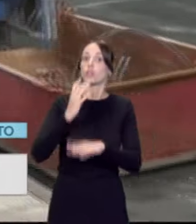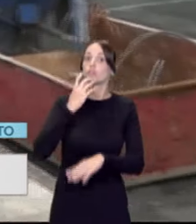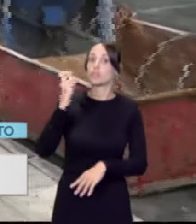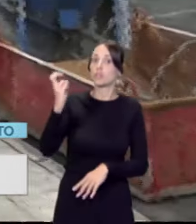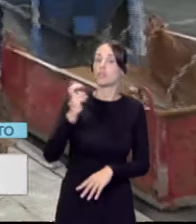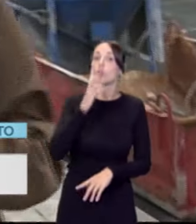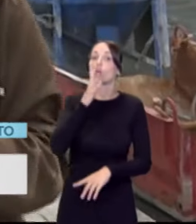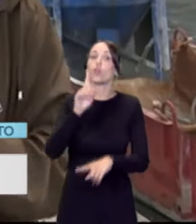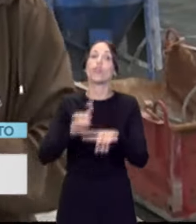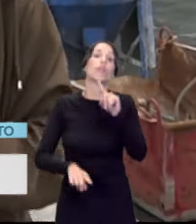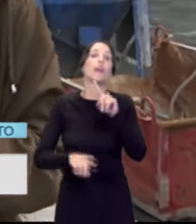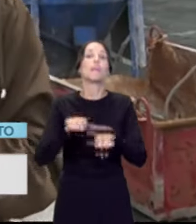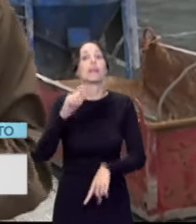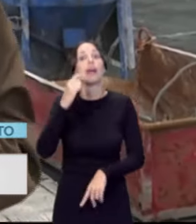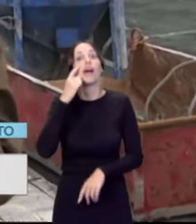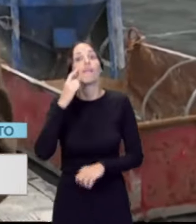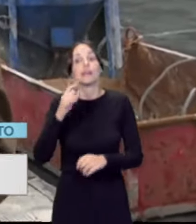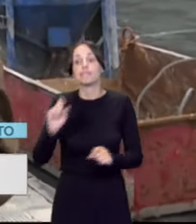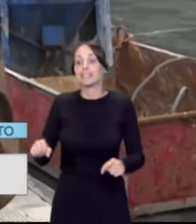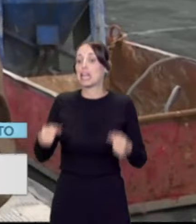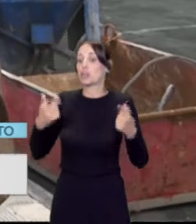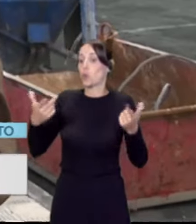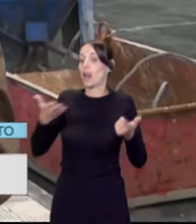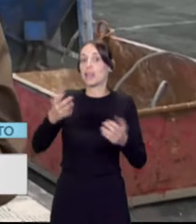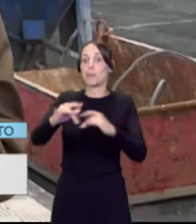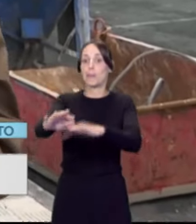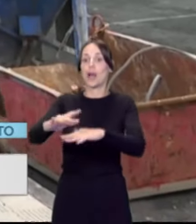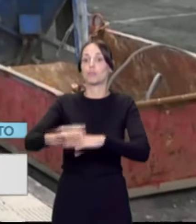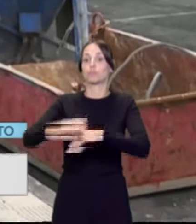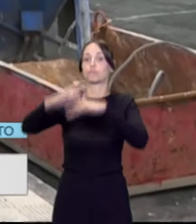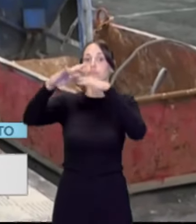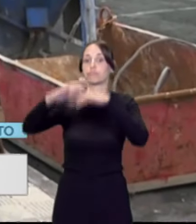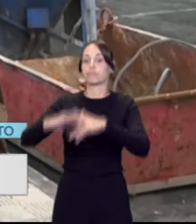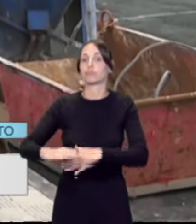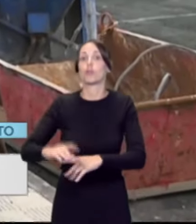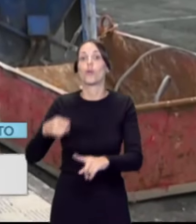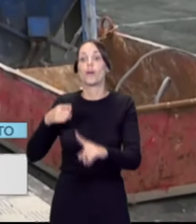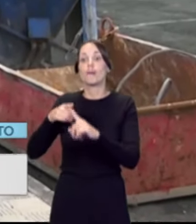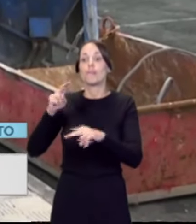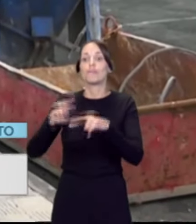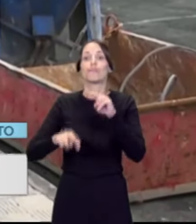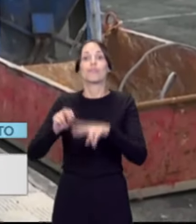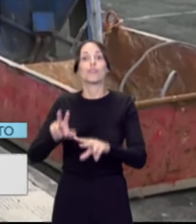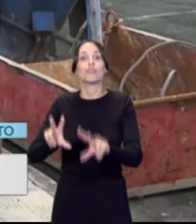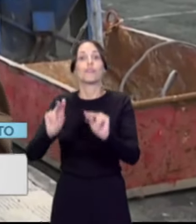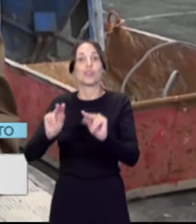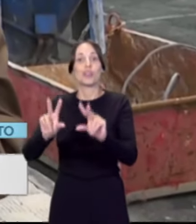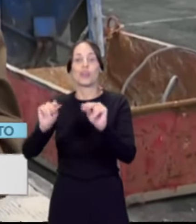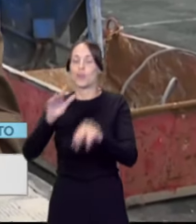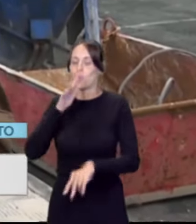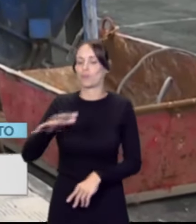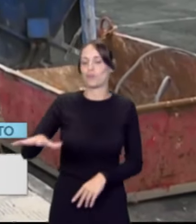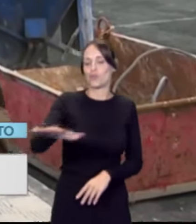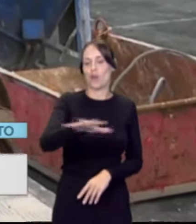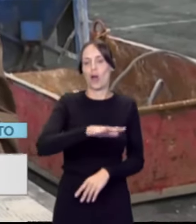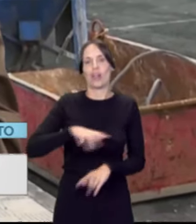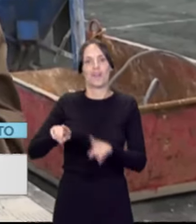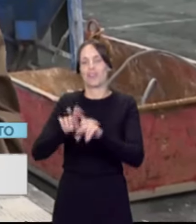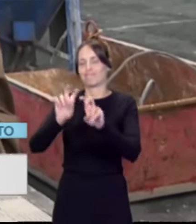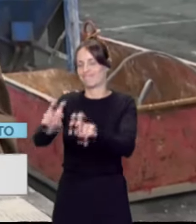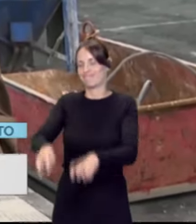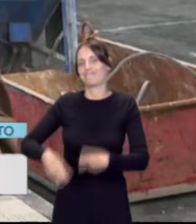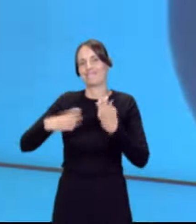ya explicaba el alcalde, de la naturaleza, de las mareas, para poder culminar esta obra, que va a ser, pues, sin lugar a dudas, una renovación de este